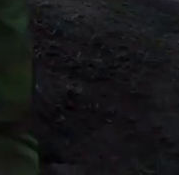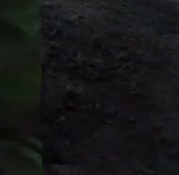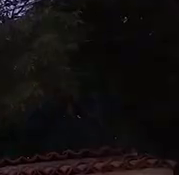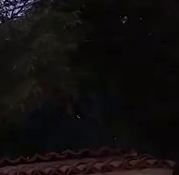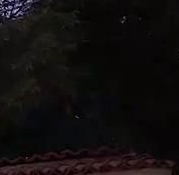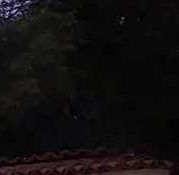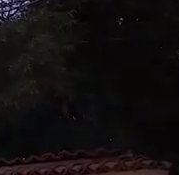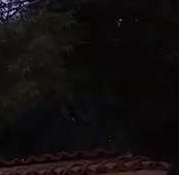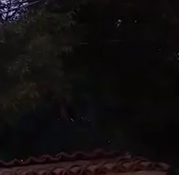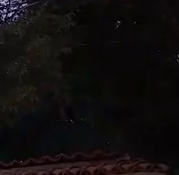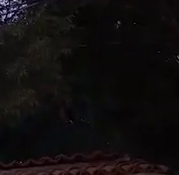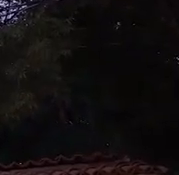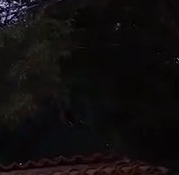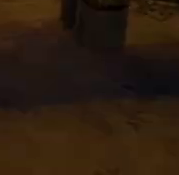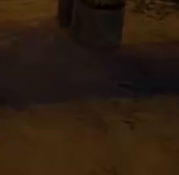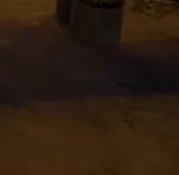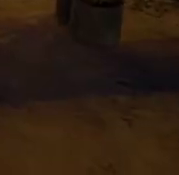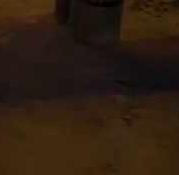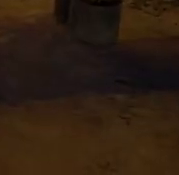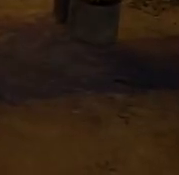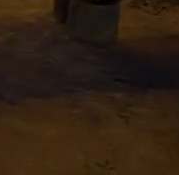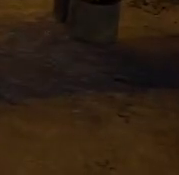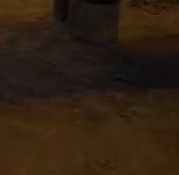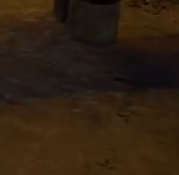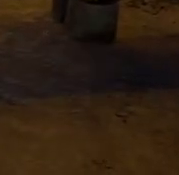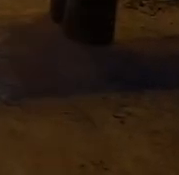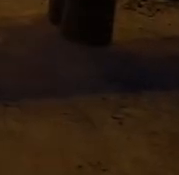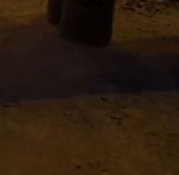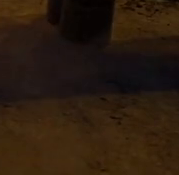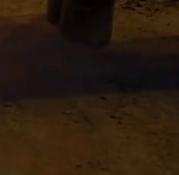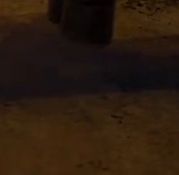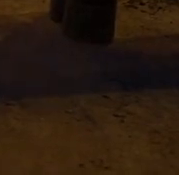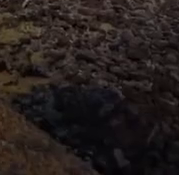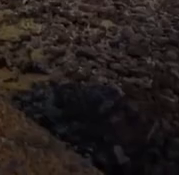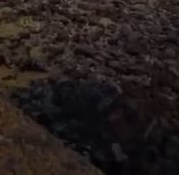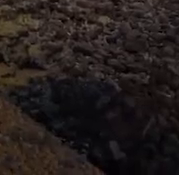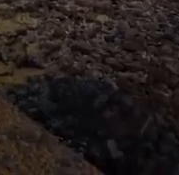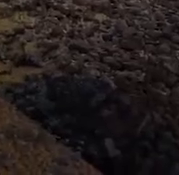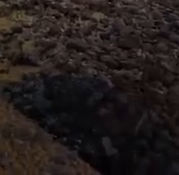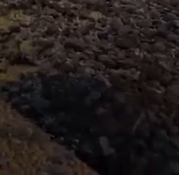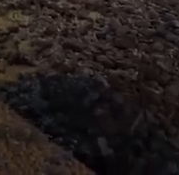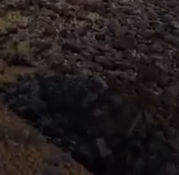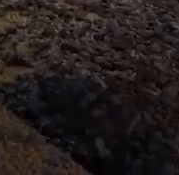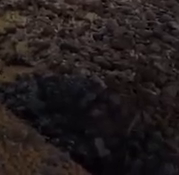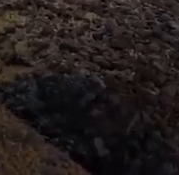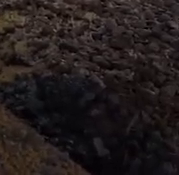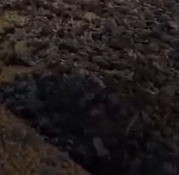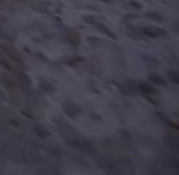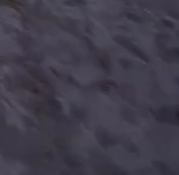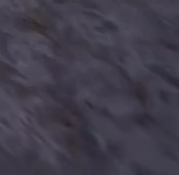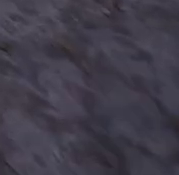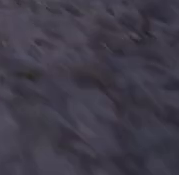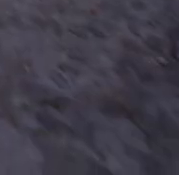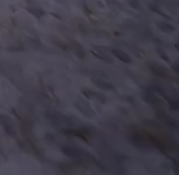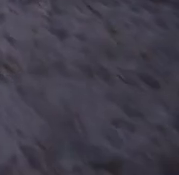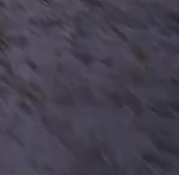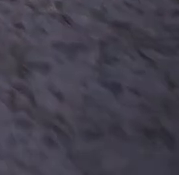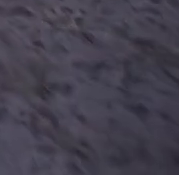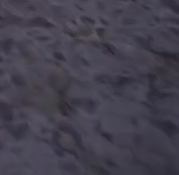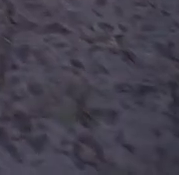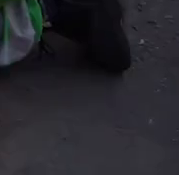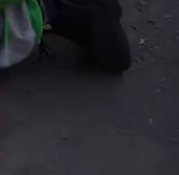vialidades con más y mejores luminarias, instalación de botones de auxilio y cámaras, arreglo de jardineras, poda,